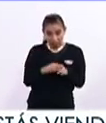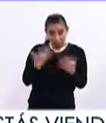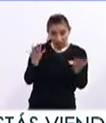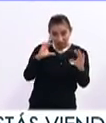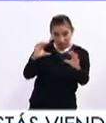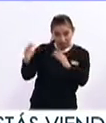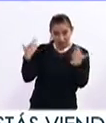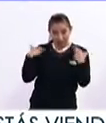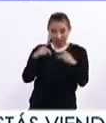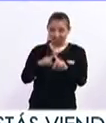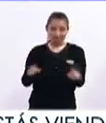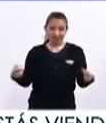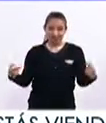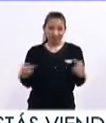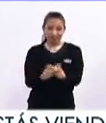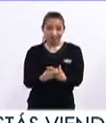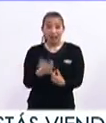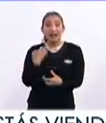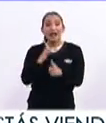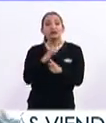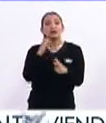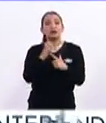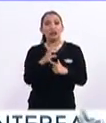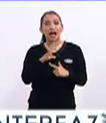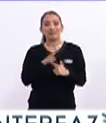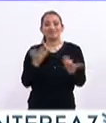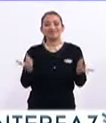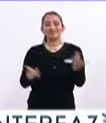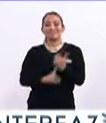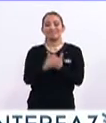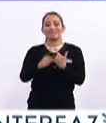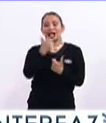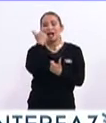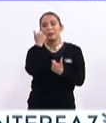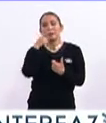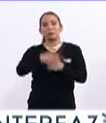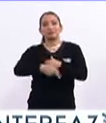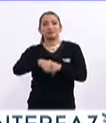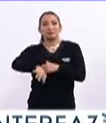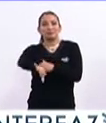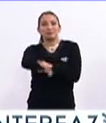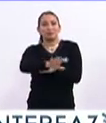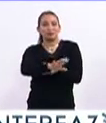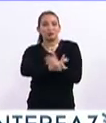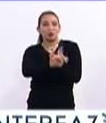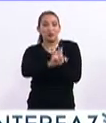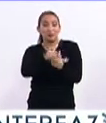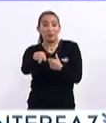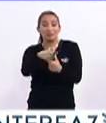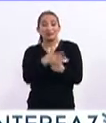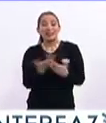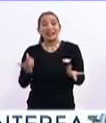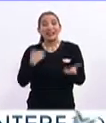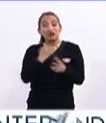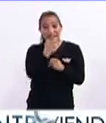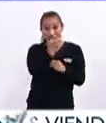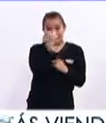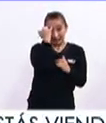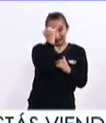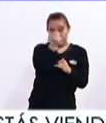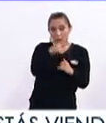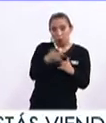estilo de enseñanza del maestro. Entonces, cuando sucede eso, pues hay un choque y el estudiante es el perjudicado. Esta propuesta le ofrece a los